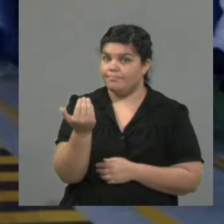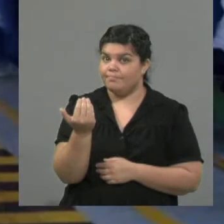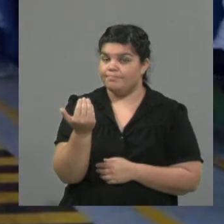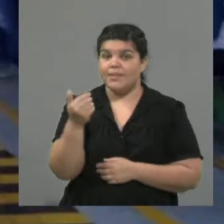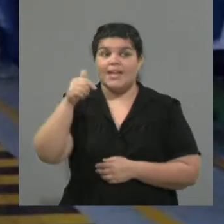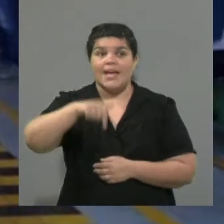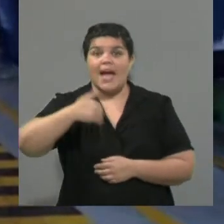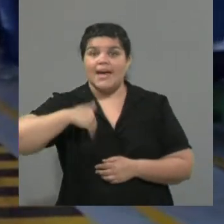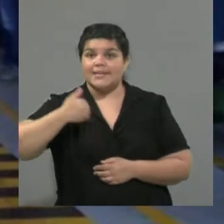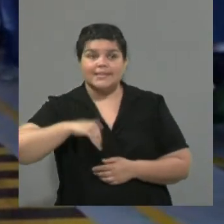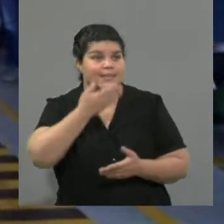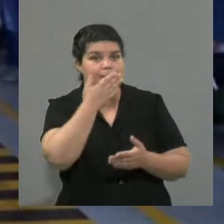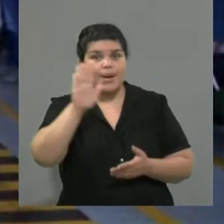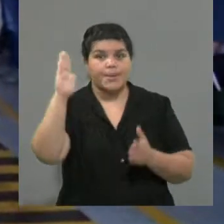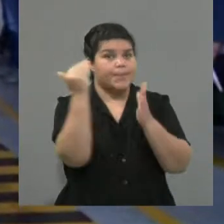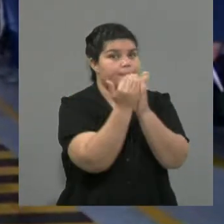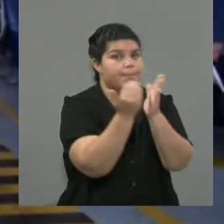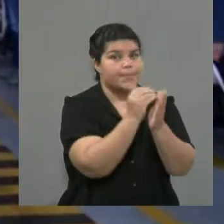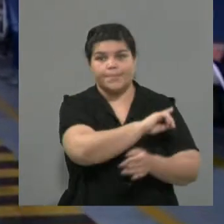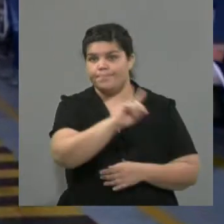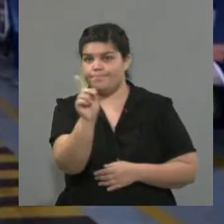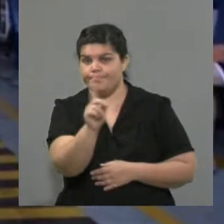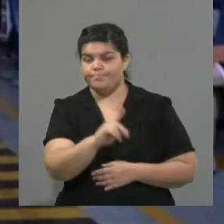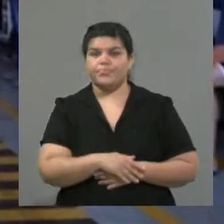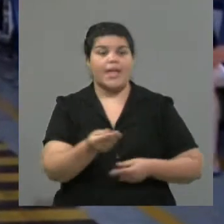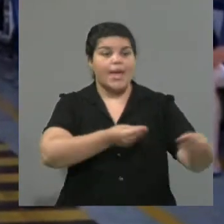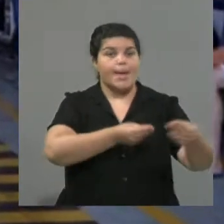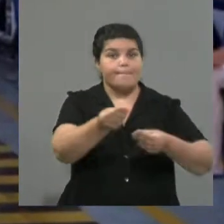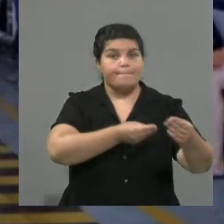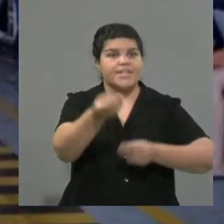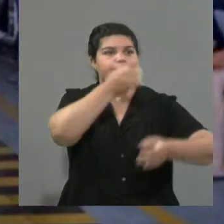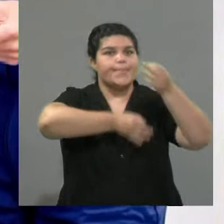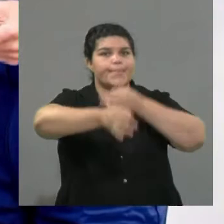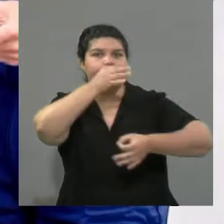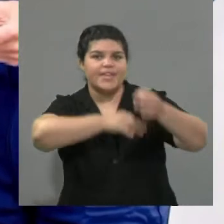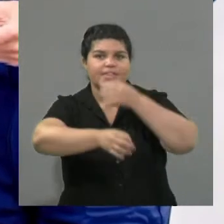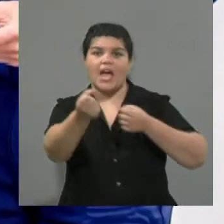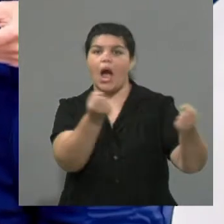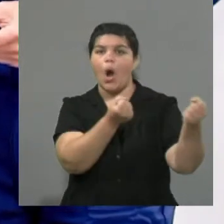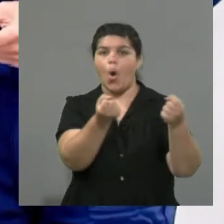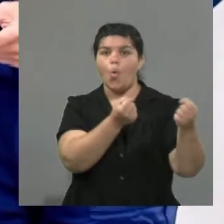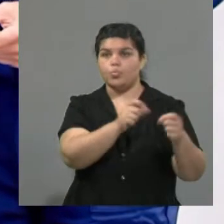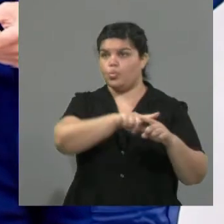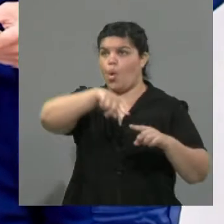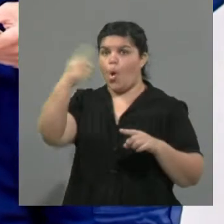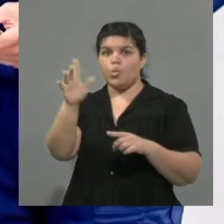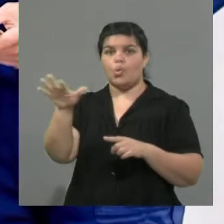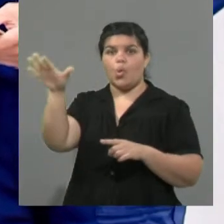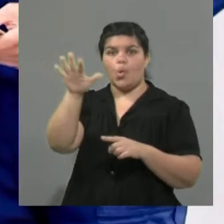Las mismas empresas que venden vehículos en Argentina cumplen estos criterios en los países desarrollados, no en el